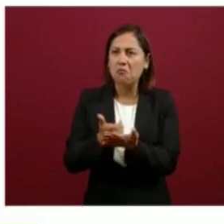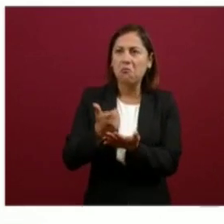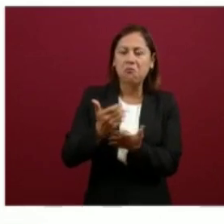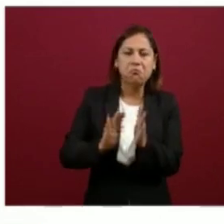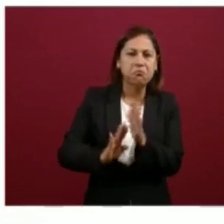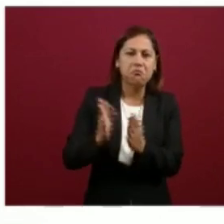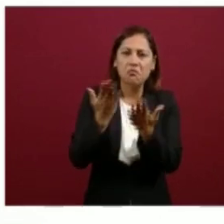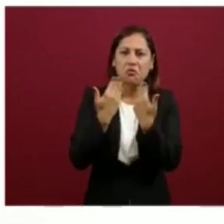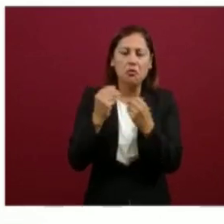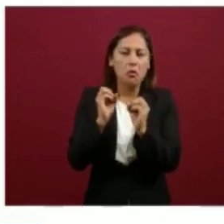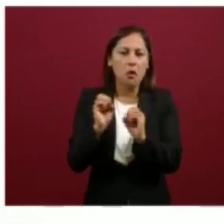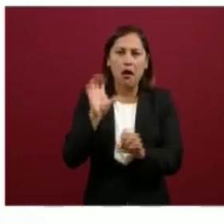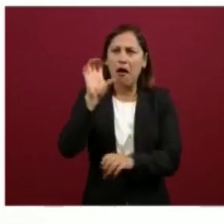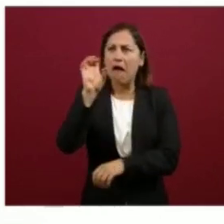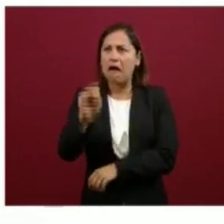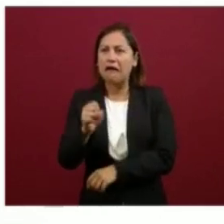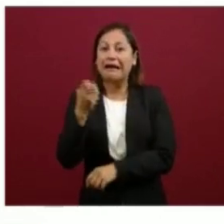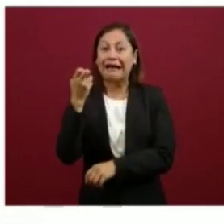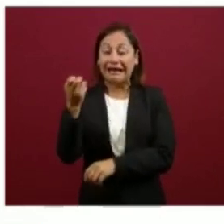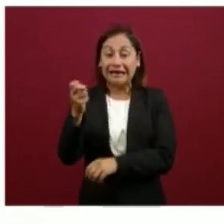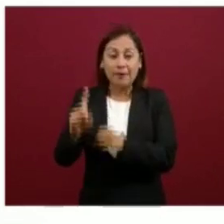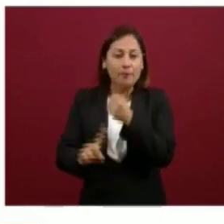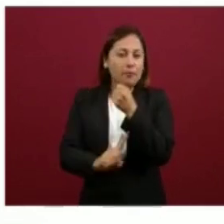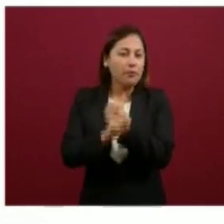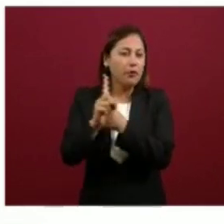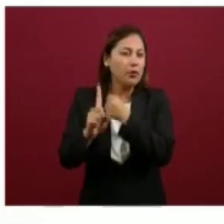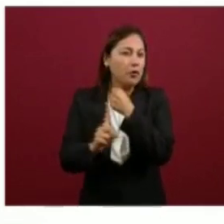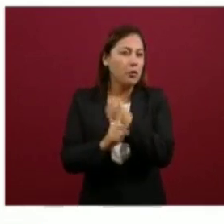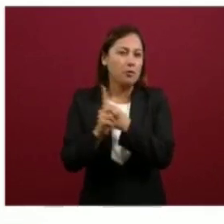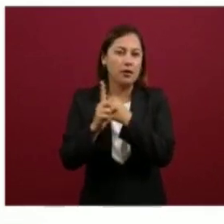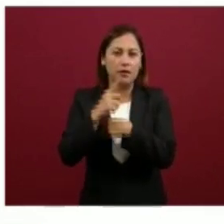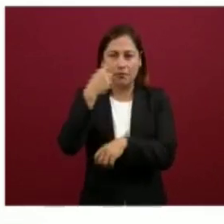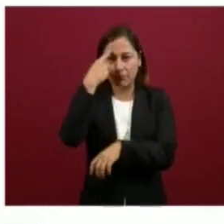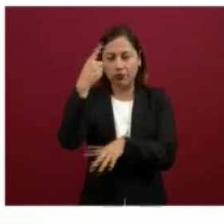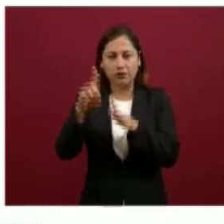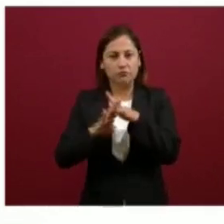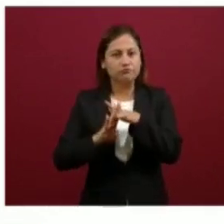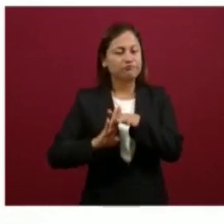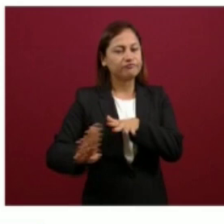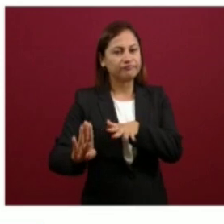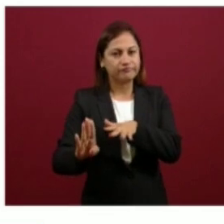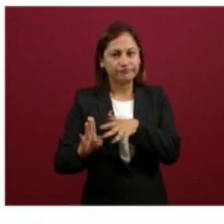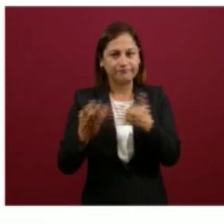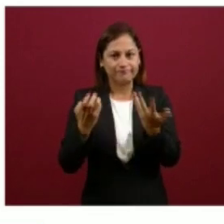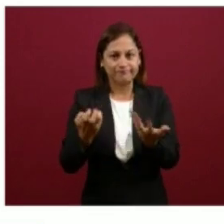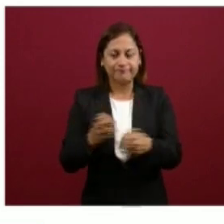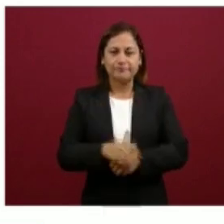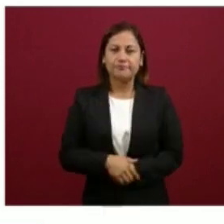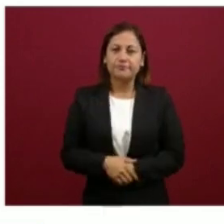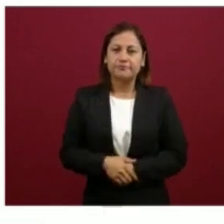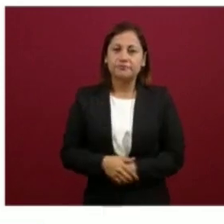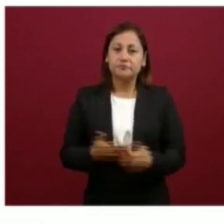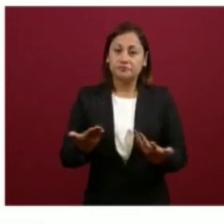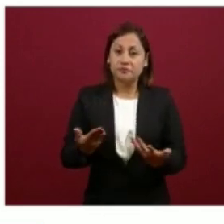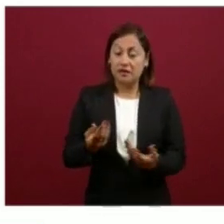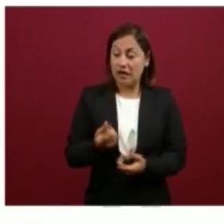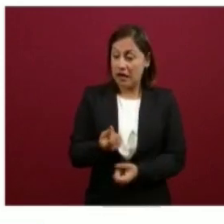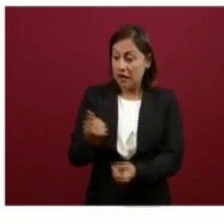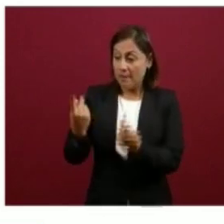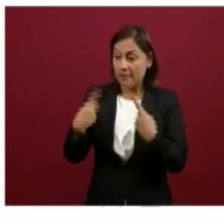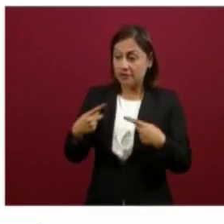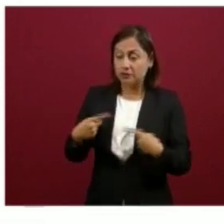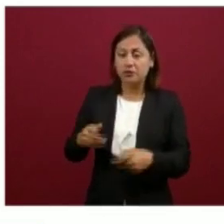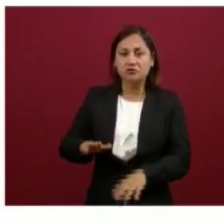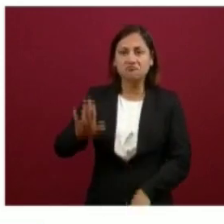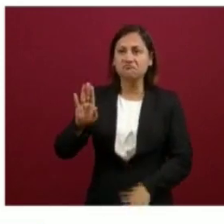en su lugar de origen es una de las causas principales de la migración. de manera tal que las personas declaran eso es lo